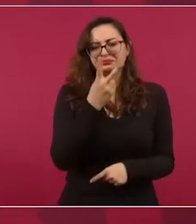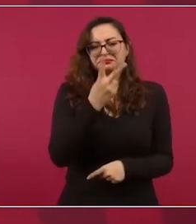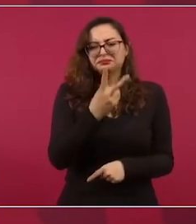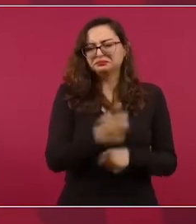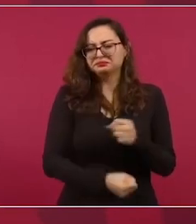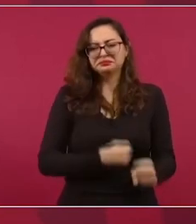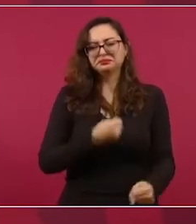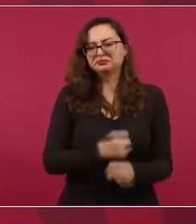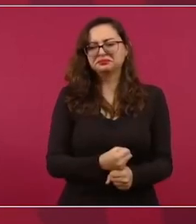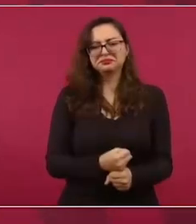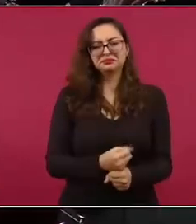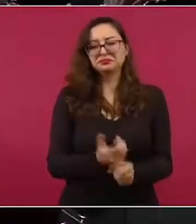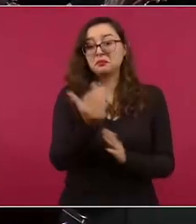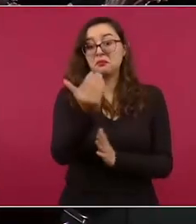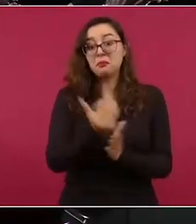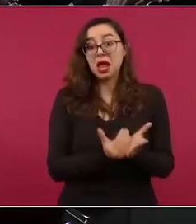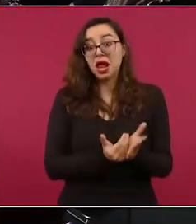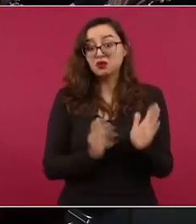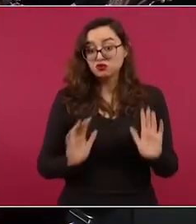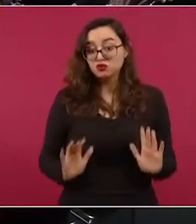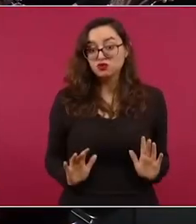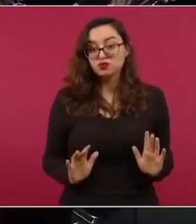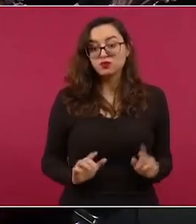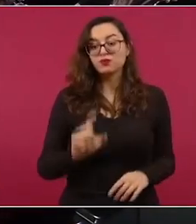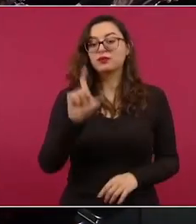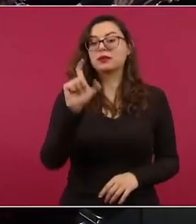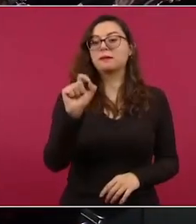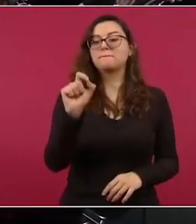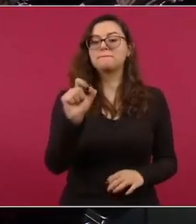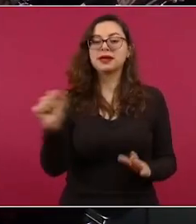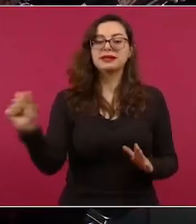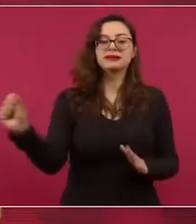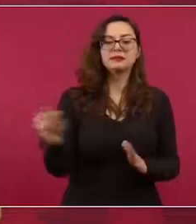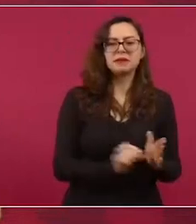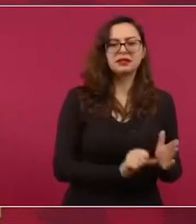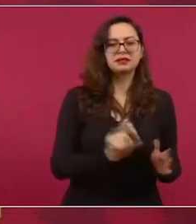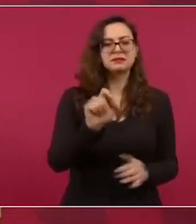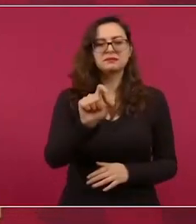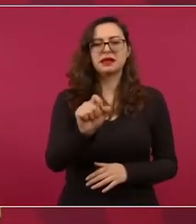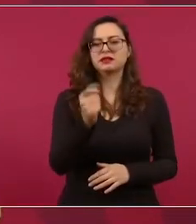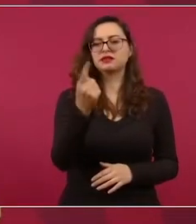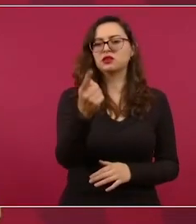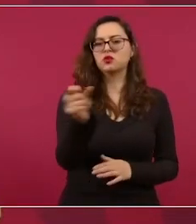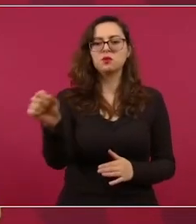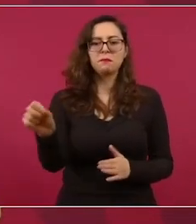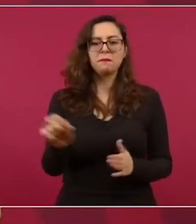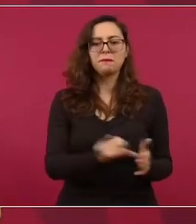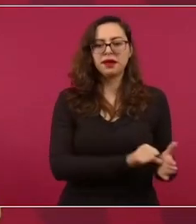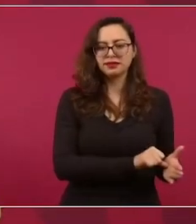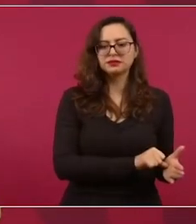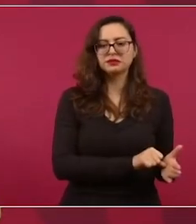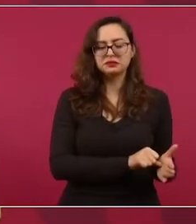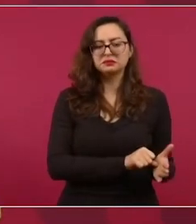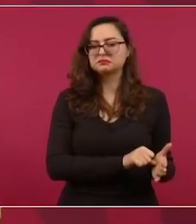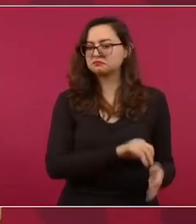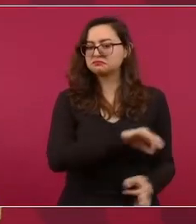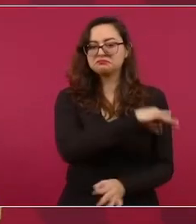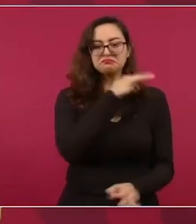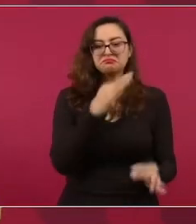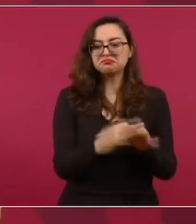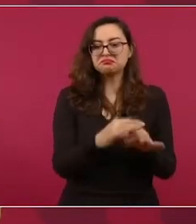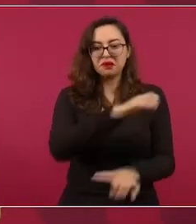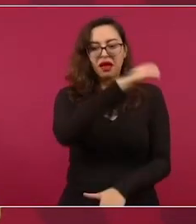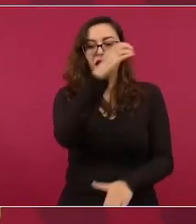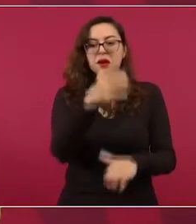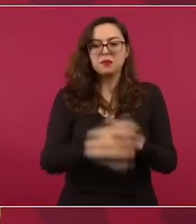2 años menos, 20 meses, 21 meses. Entonces, estamos